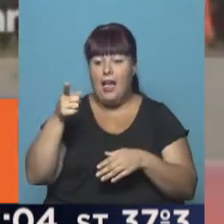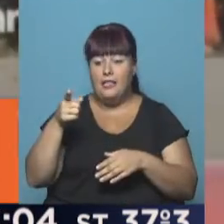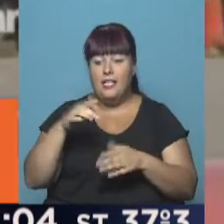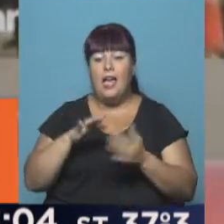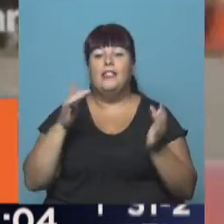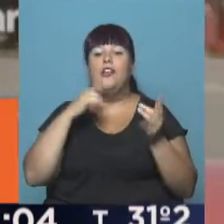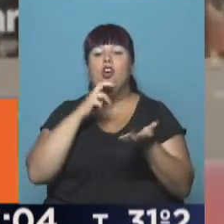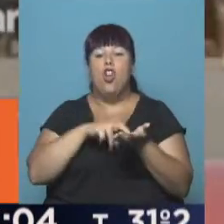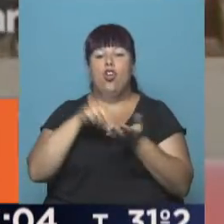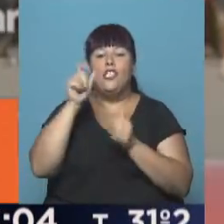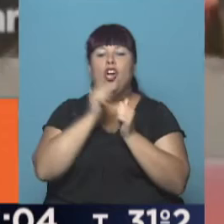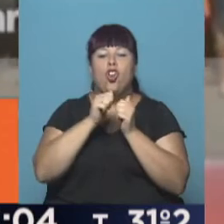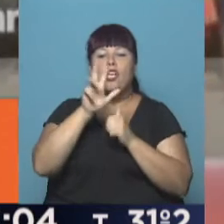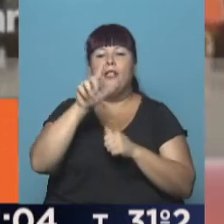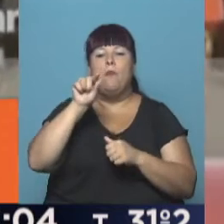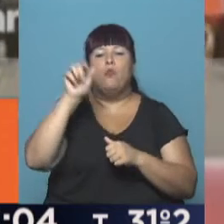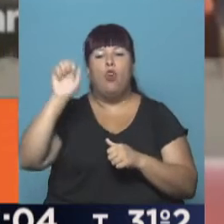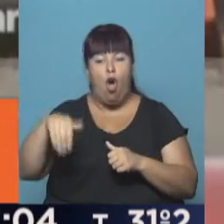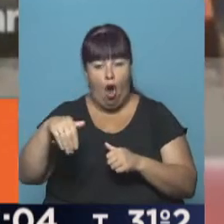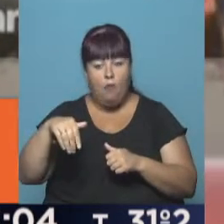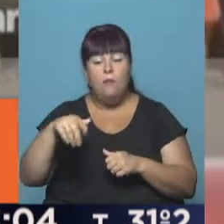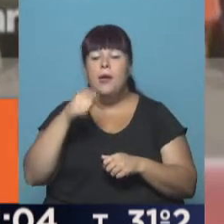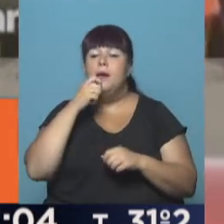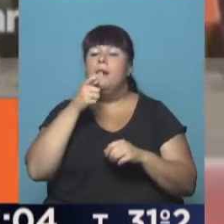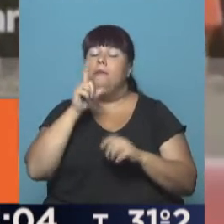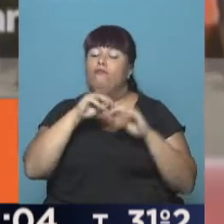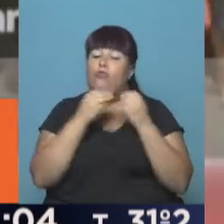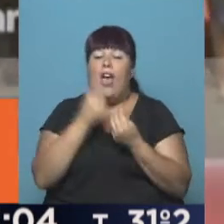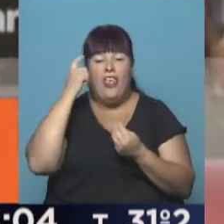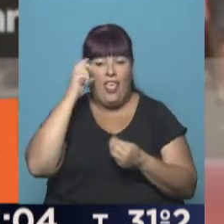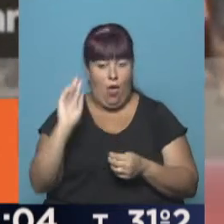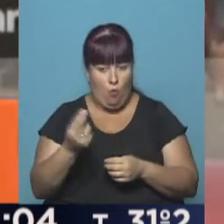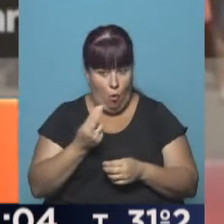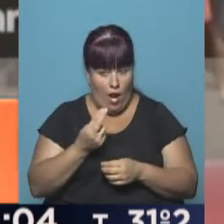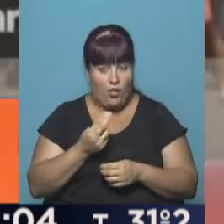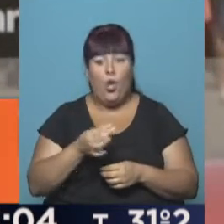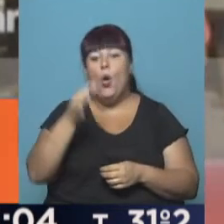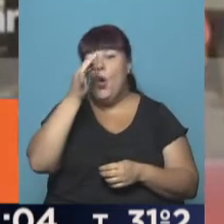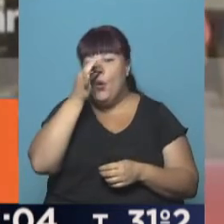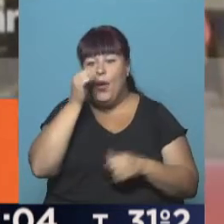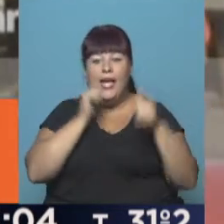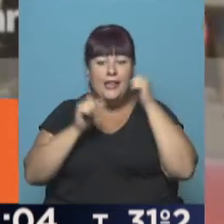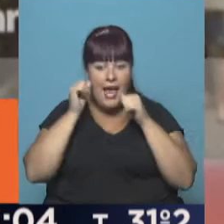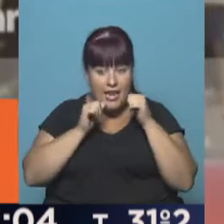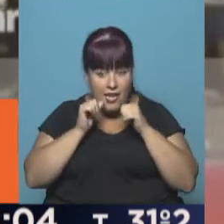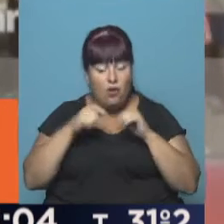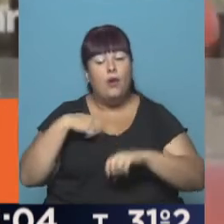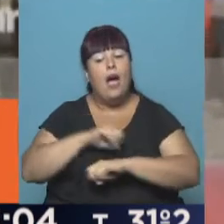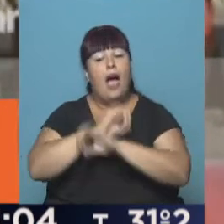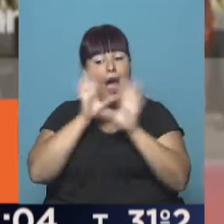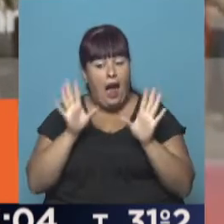sitio de noticias rosario3 puntocom serían 10 las personas fallecidas y 20 los heridos y hacemos la aclaración